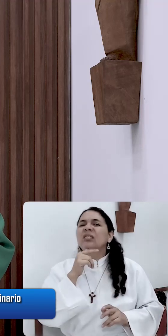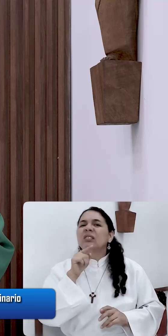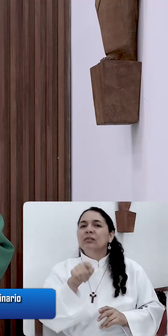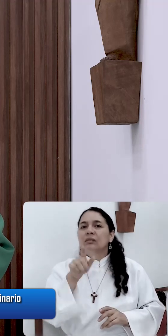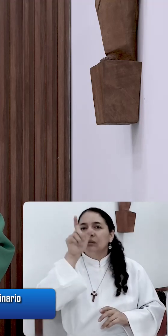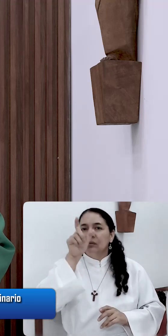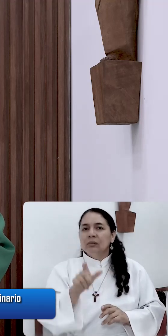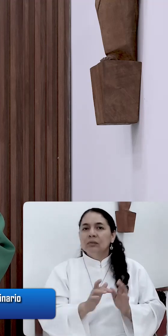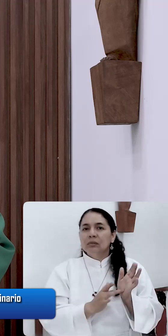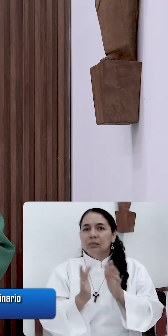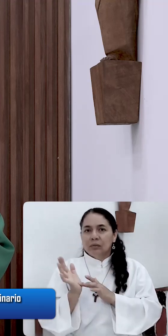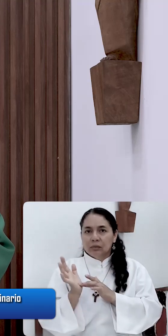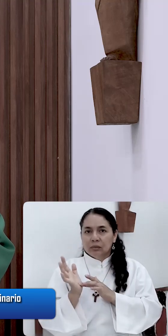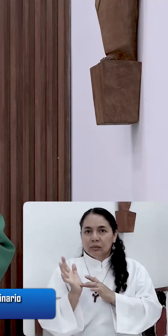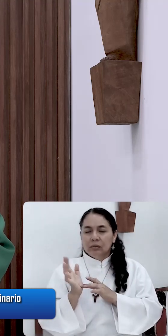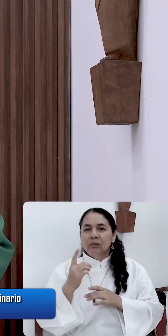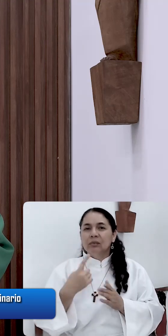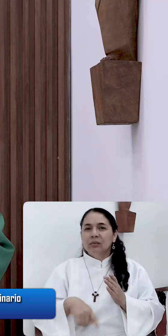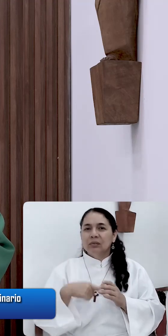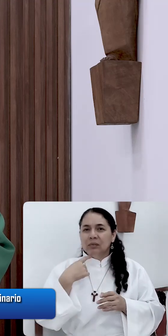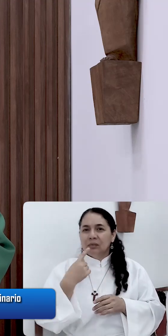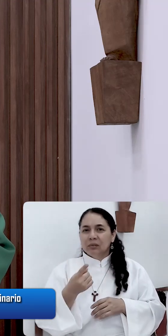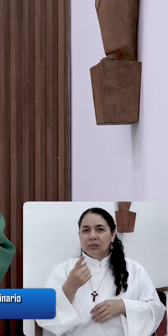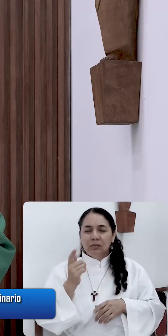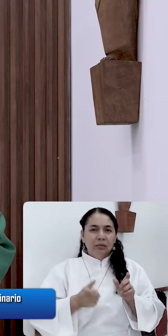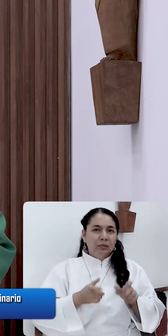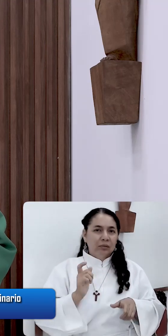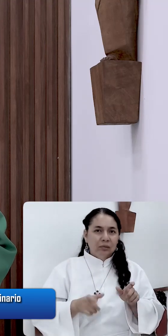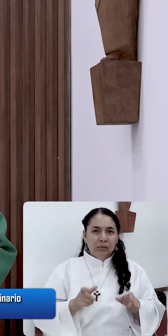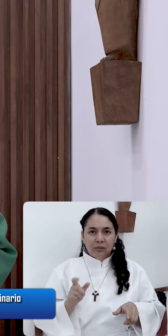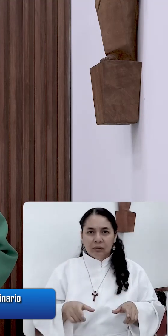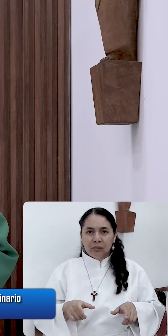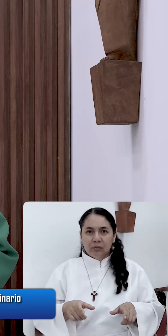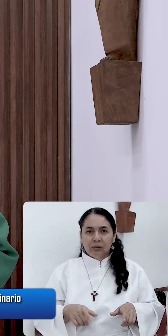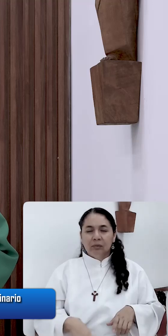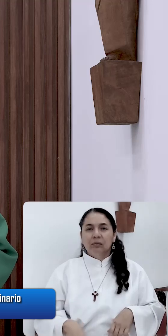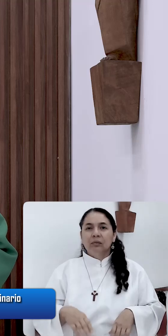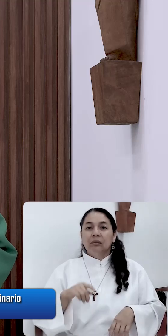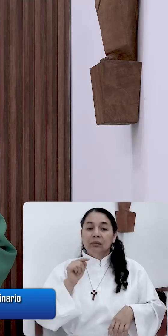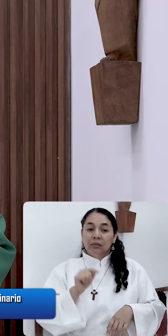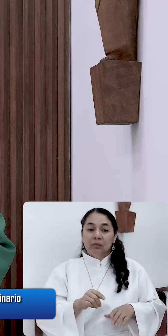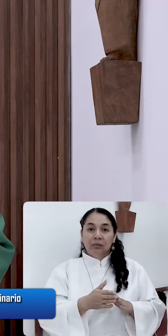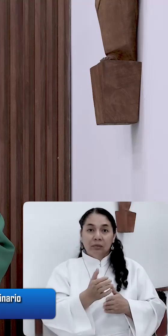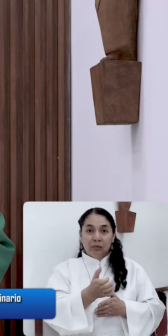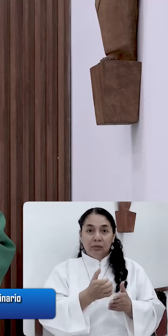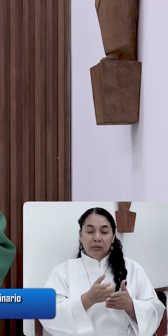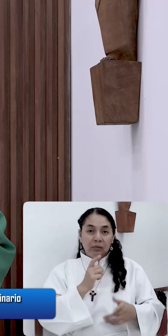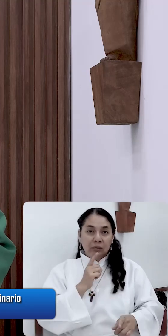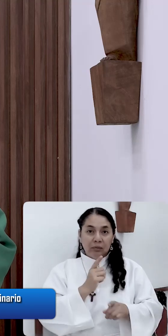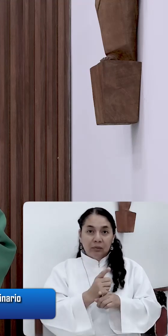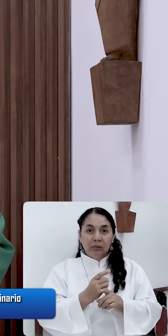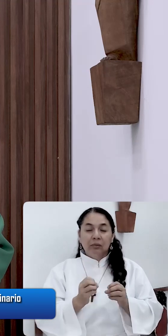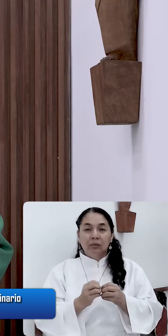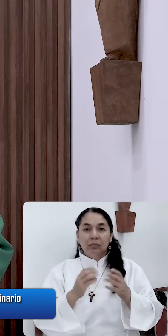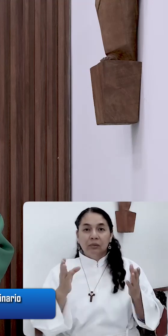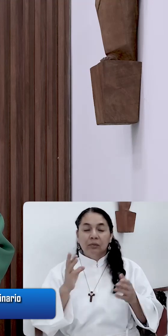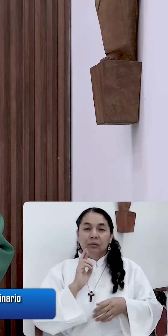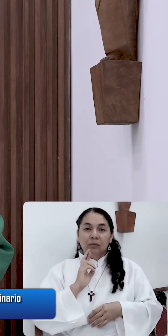Jesús? ¿Qué dice la gente? Y bueno, en el Evangelio encontramos muchas